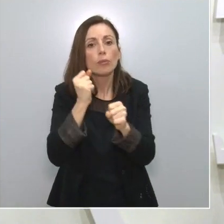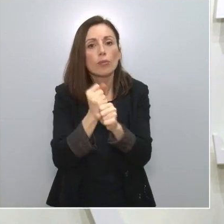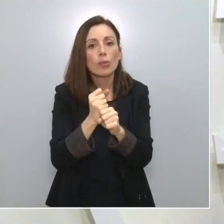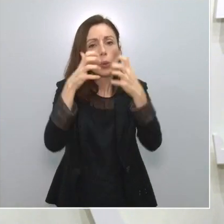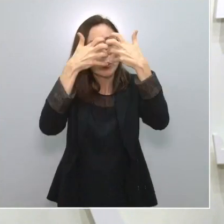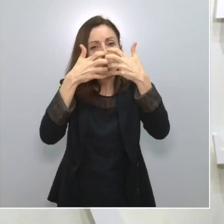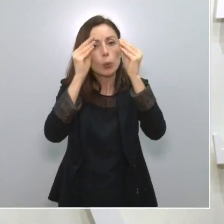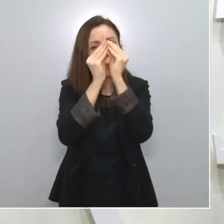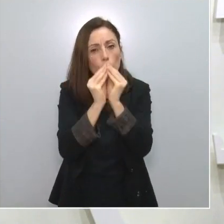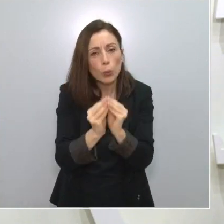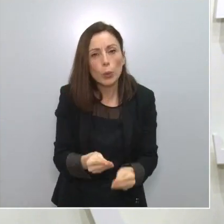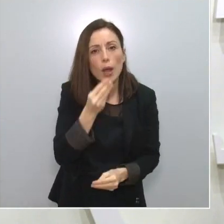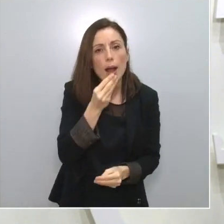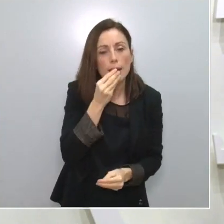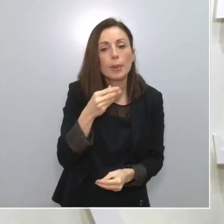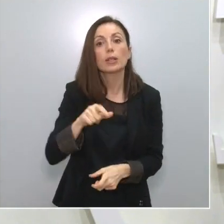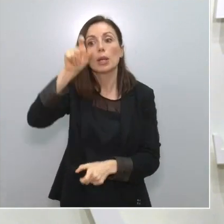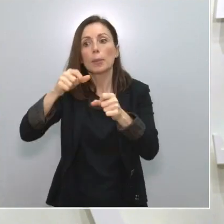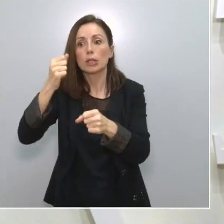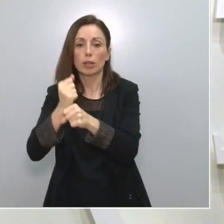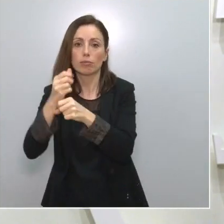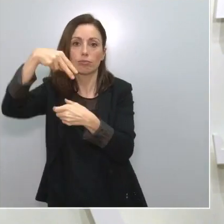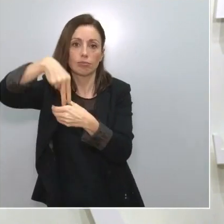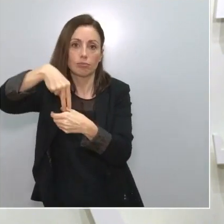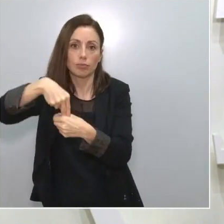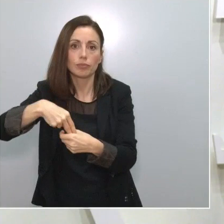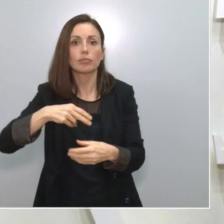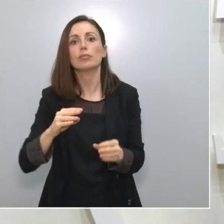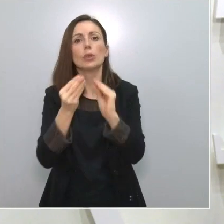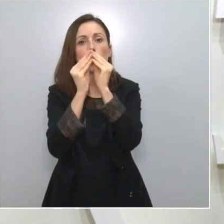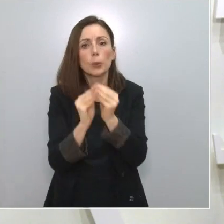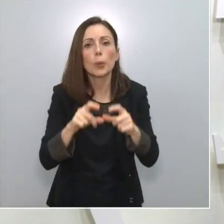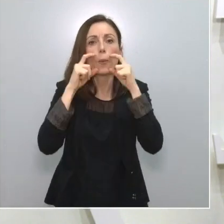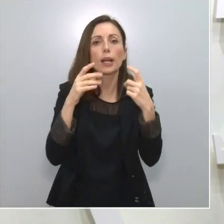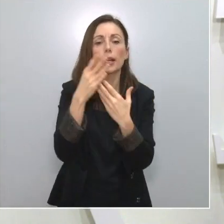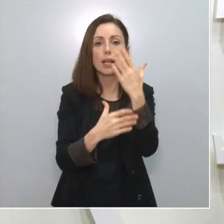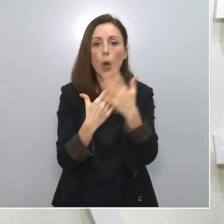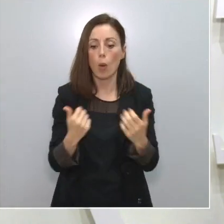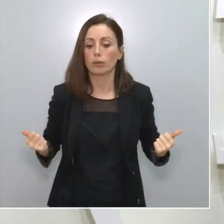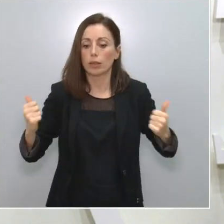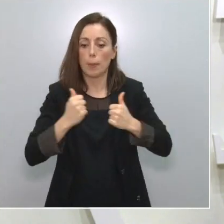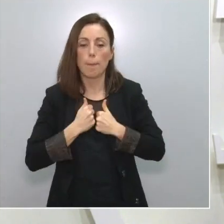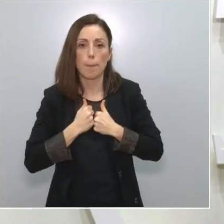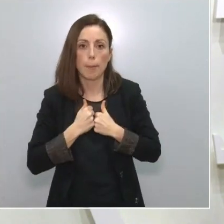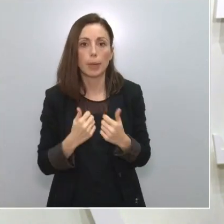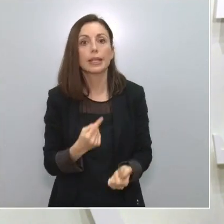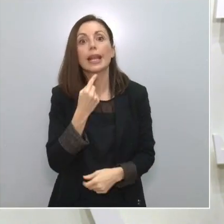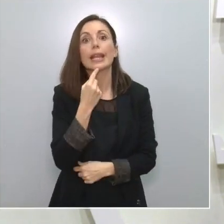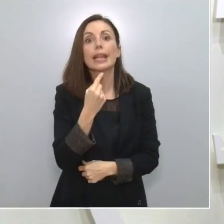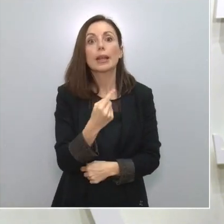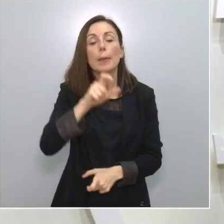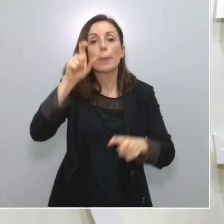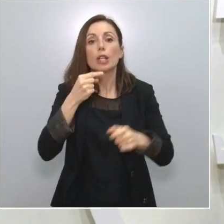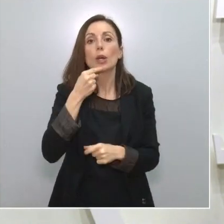alimentos y de las gasolineras. A quienes fabrican mascarillas, guantes, batas. A los que aseguran que sigamos